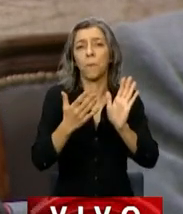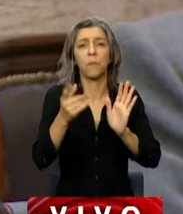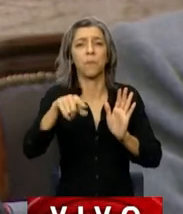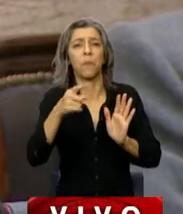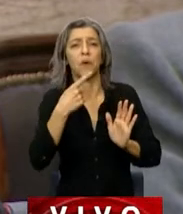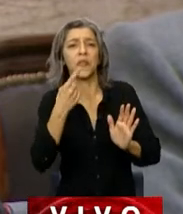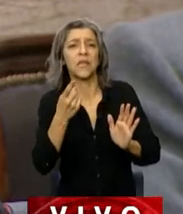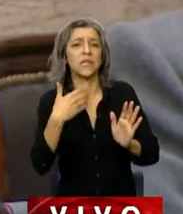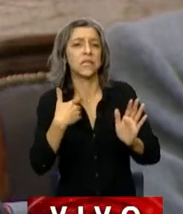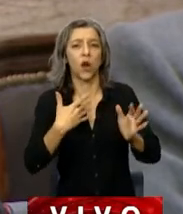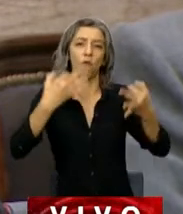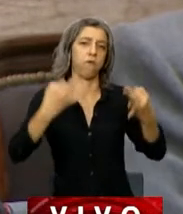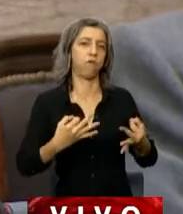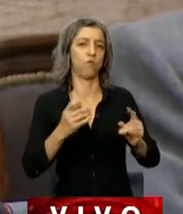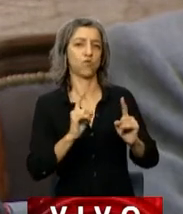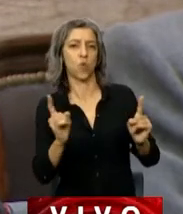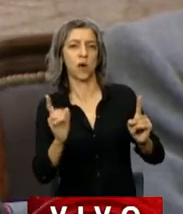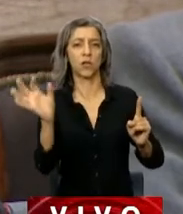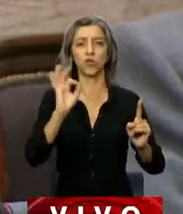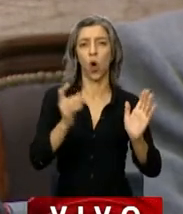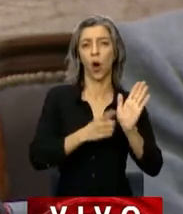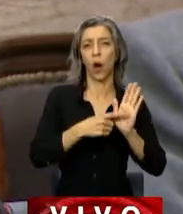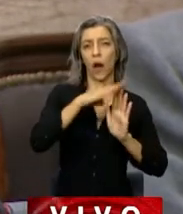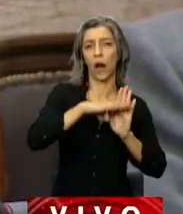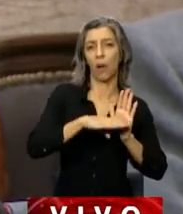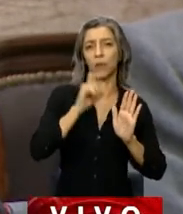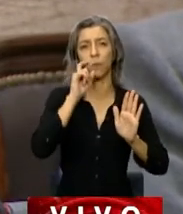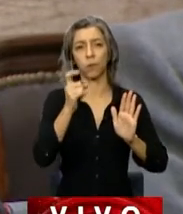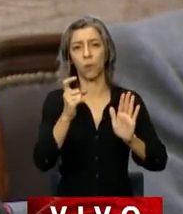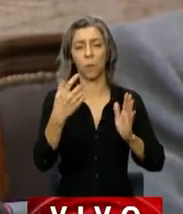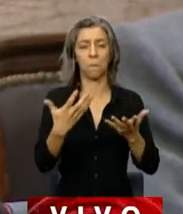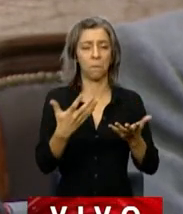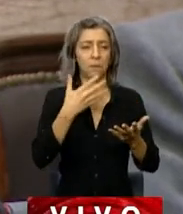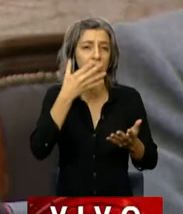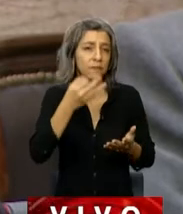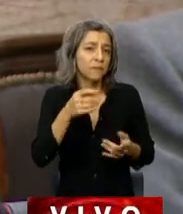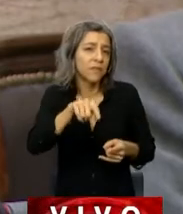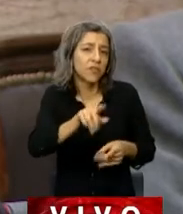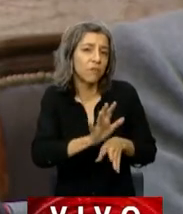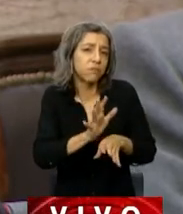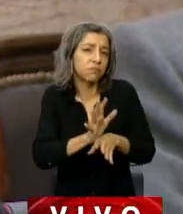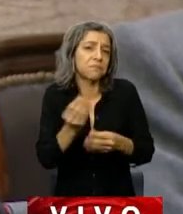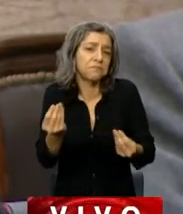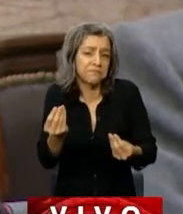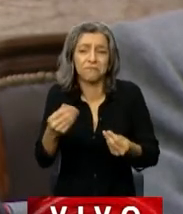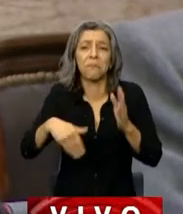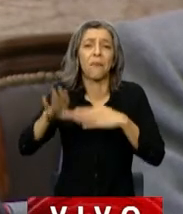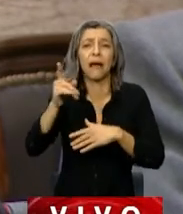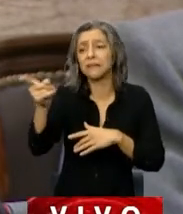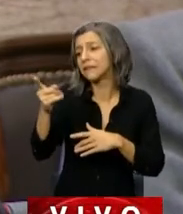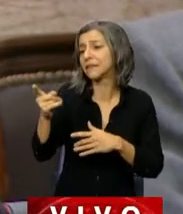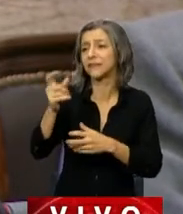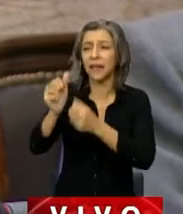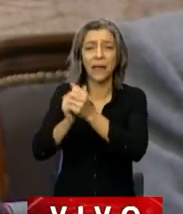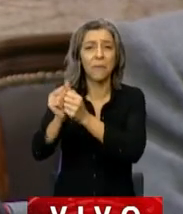formalidades ni de reglamento. ¿Sabe lo que hay? Es lobby. Lobby de las pesqueras, de las petroleras, de